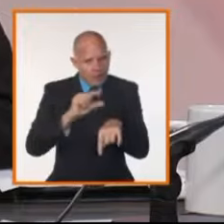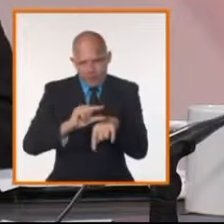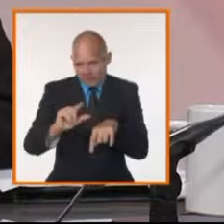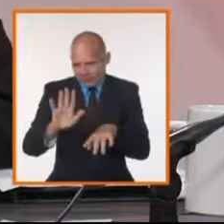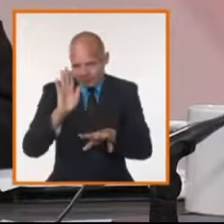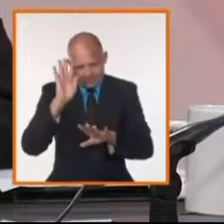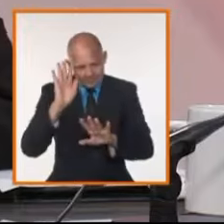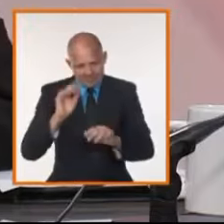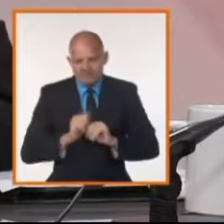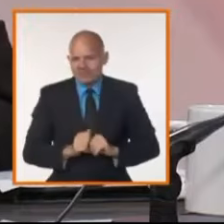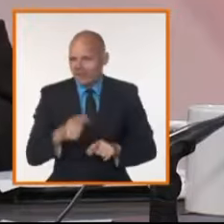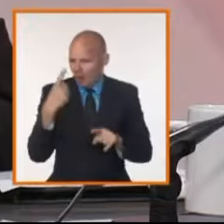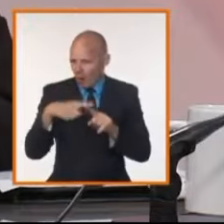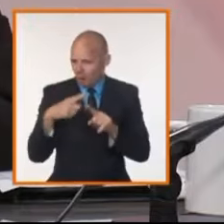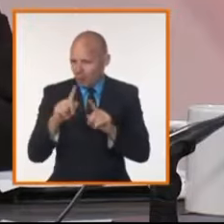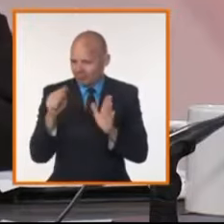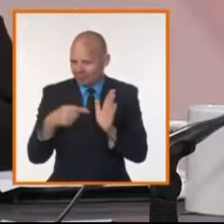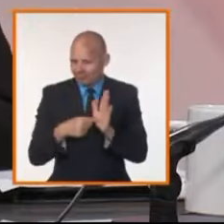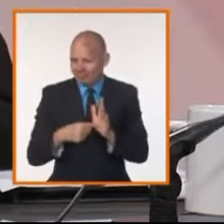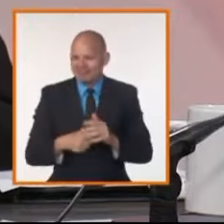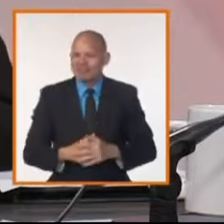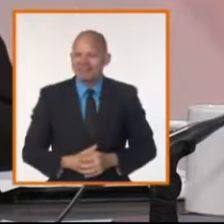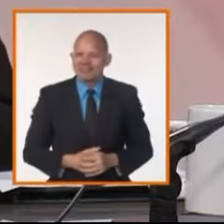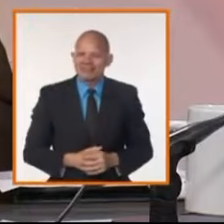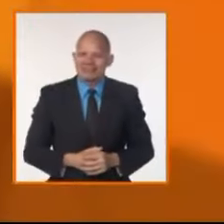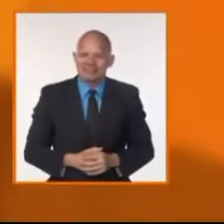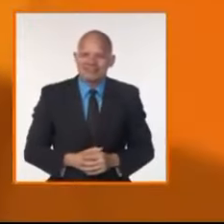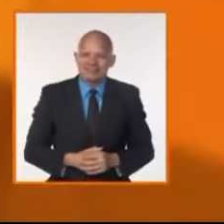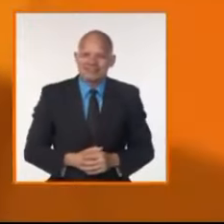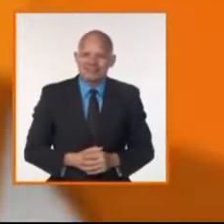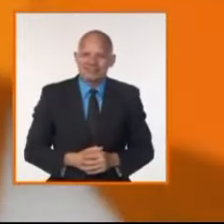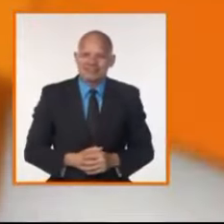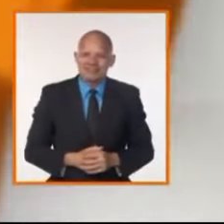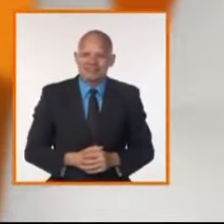nuestra mesa r vamos al último tema de nuestro programa de